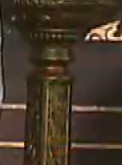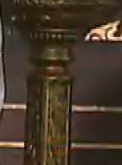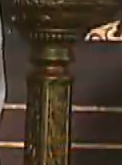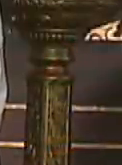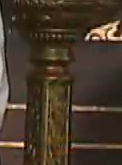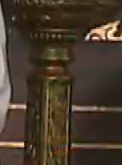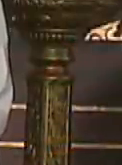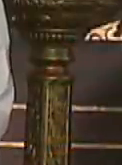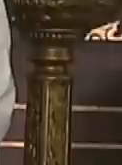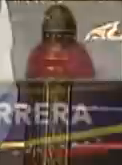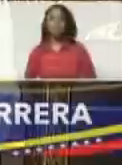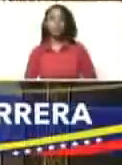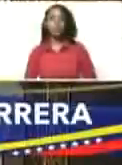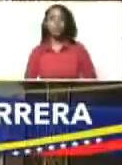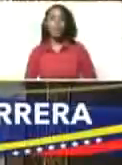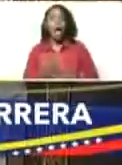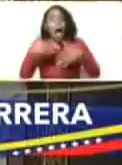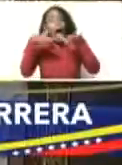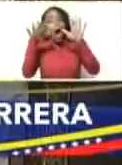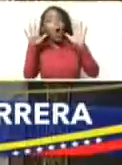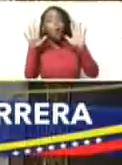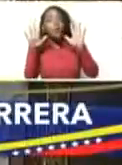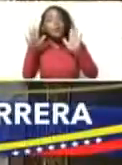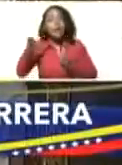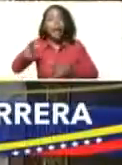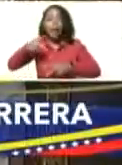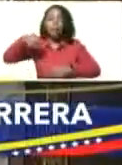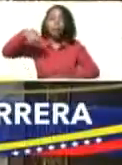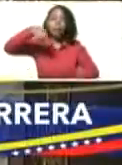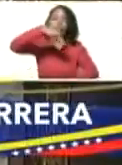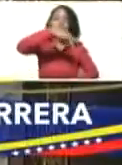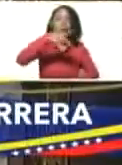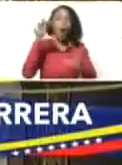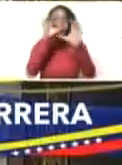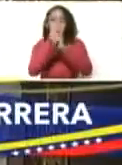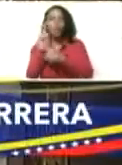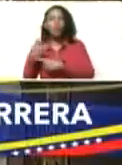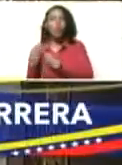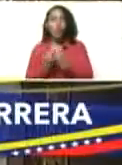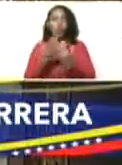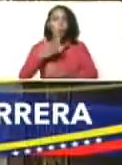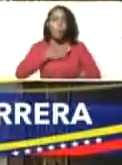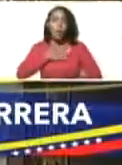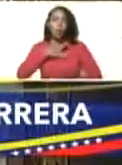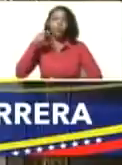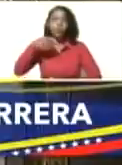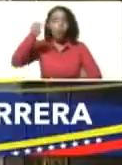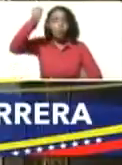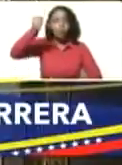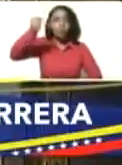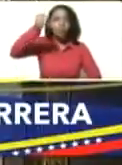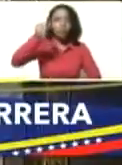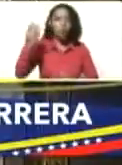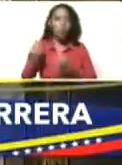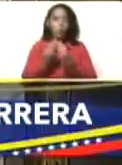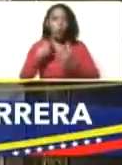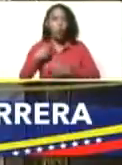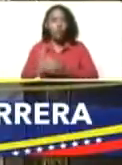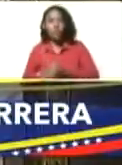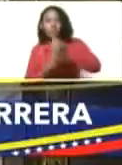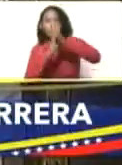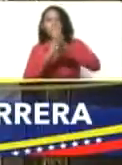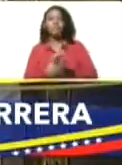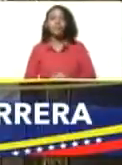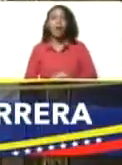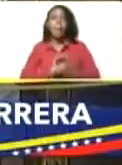Señor. Aunque camine por cañadas oscuras, nada temo, porque tú vas conmigo, tu vara y tu cayado me sosiegan. Preparas